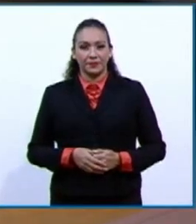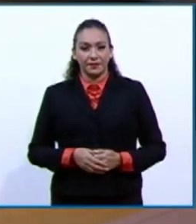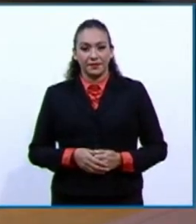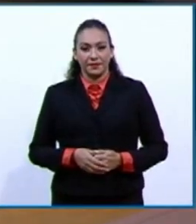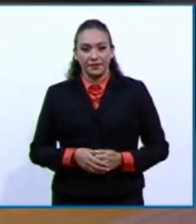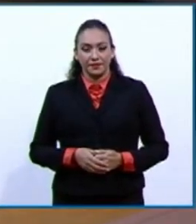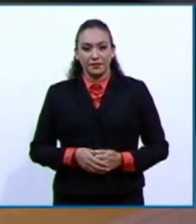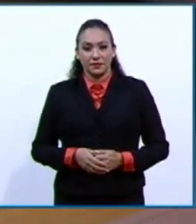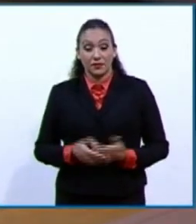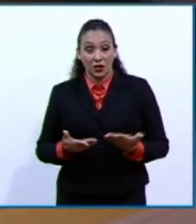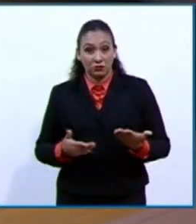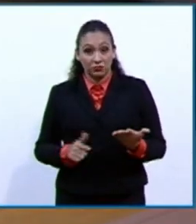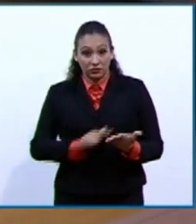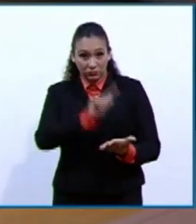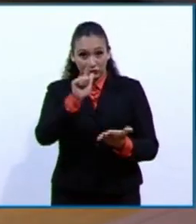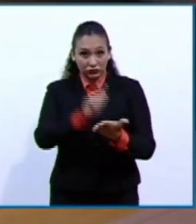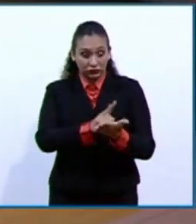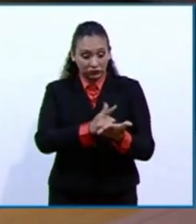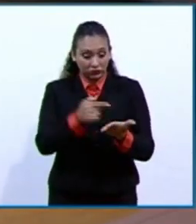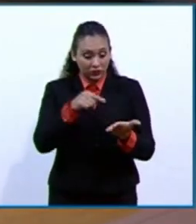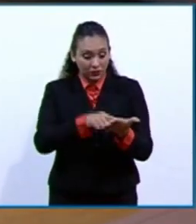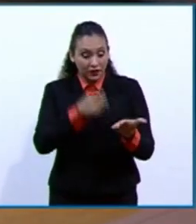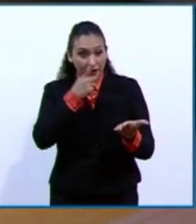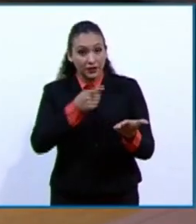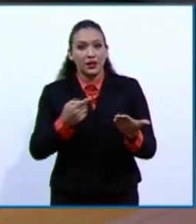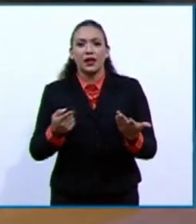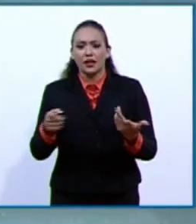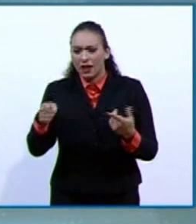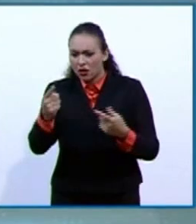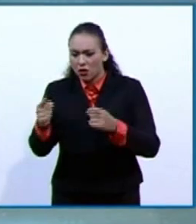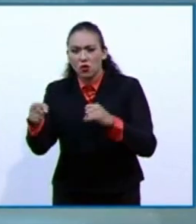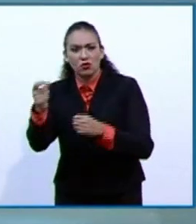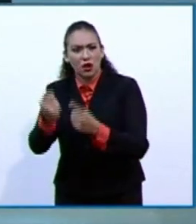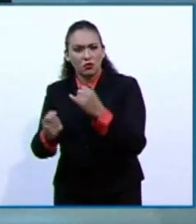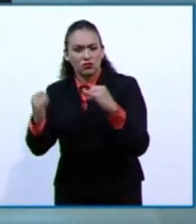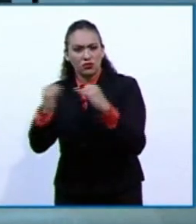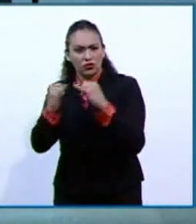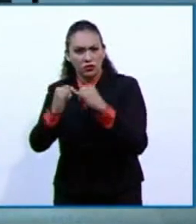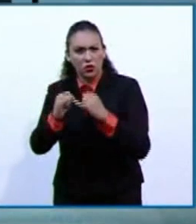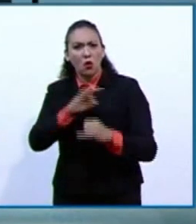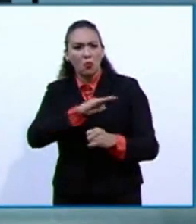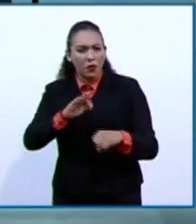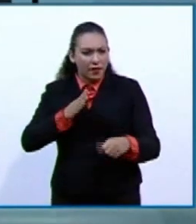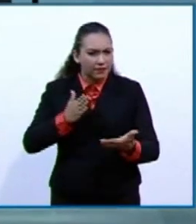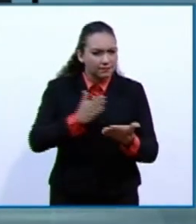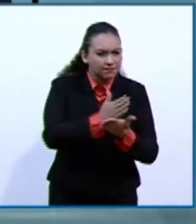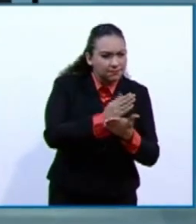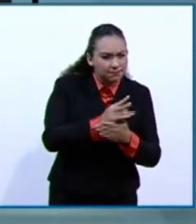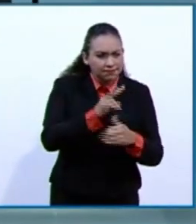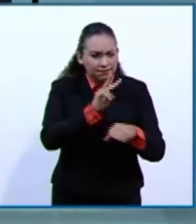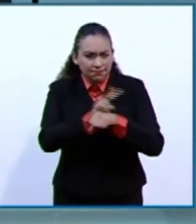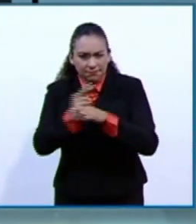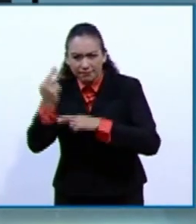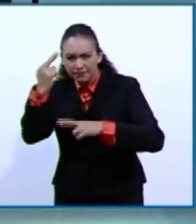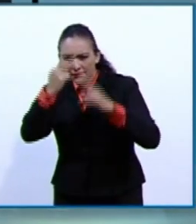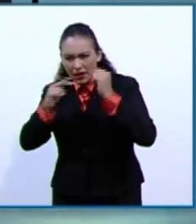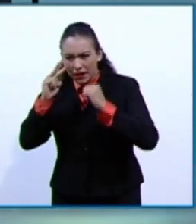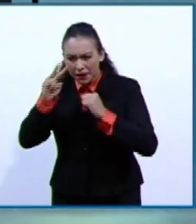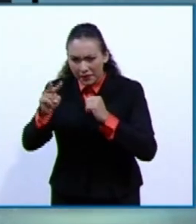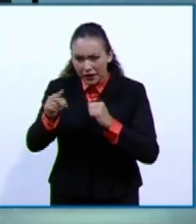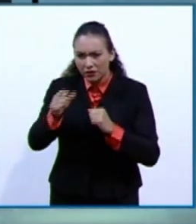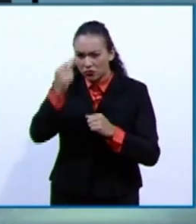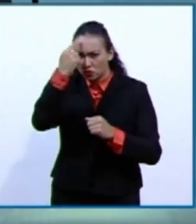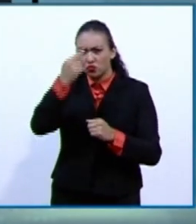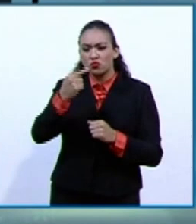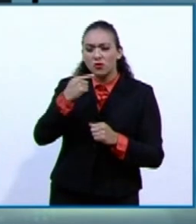Que la ley faculte a las autoridades para realizar revisiones y detenciones de personas con base en sus perfiles raciales vulnera los derechos a la